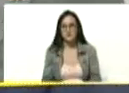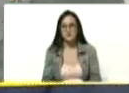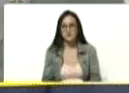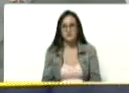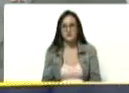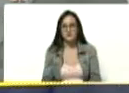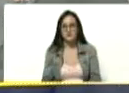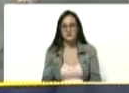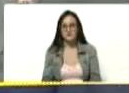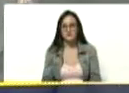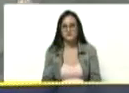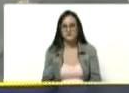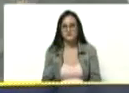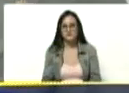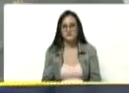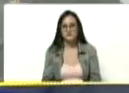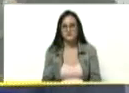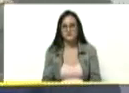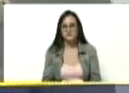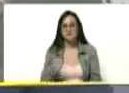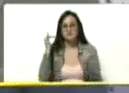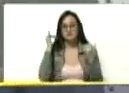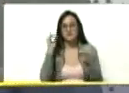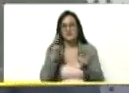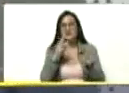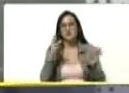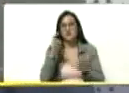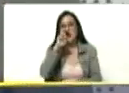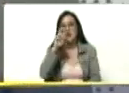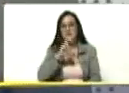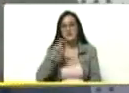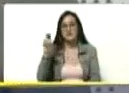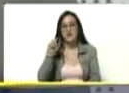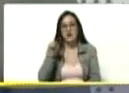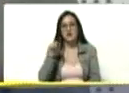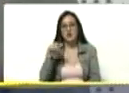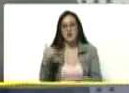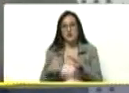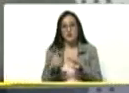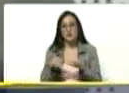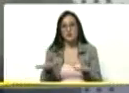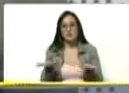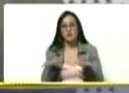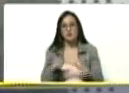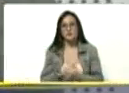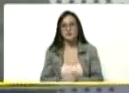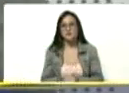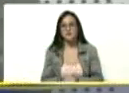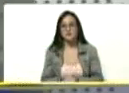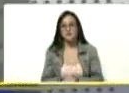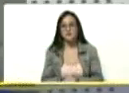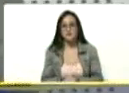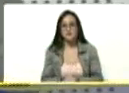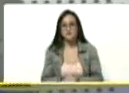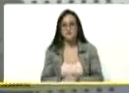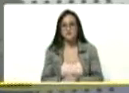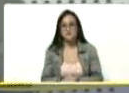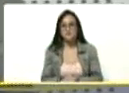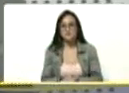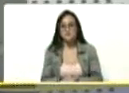this noble institution, al conmemorar el 18 aniversario de esta novedosa institución, I wish to place on record,